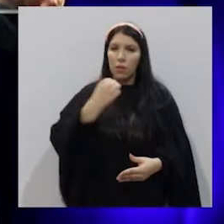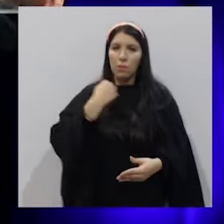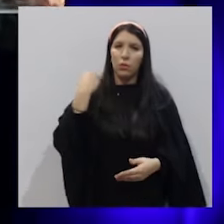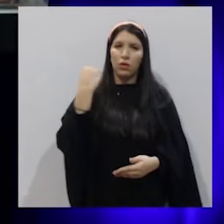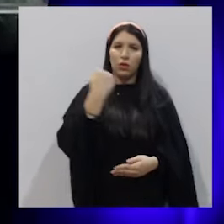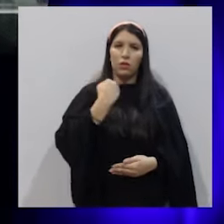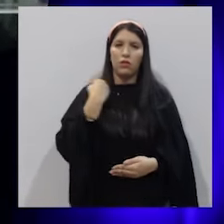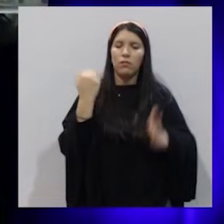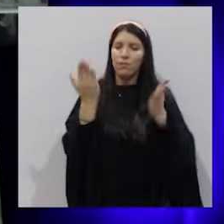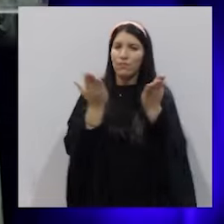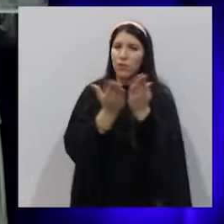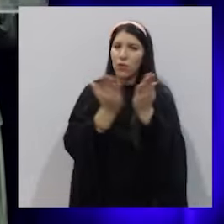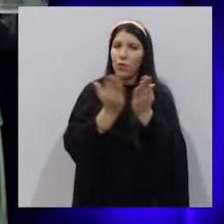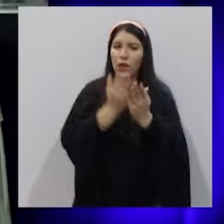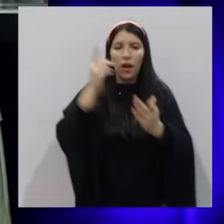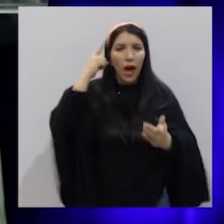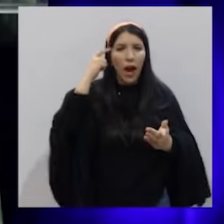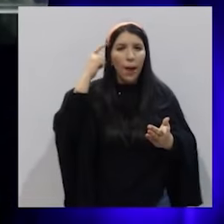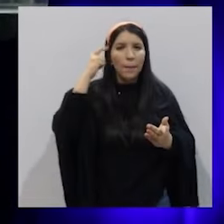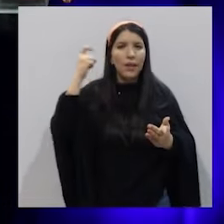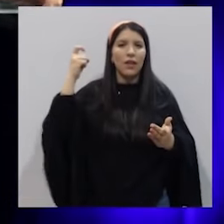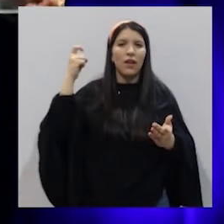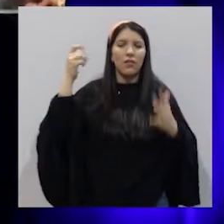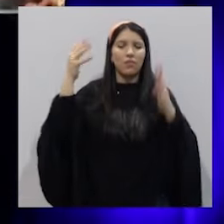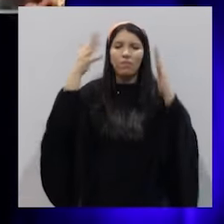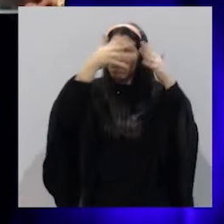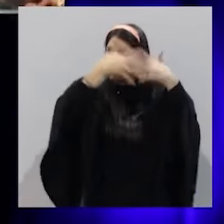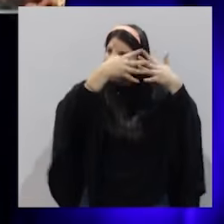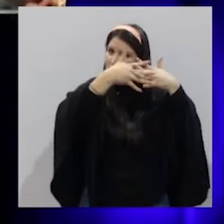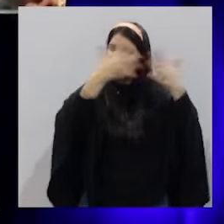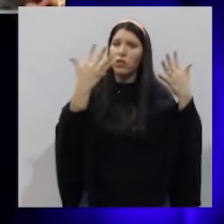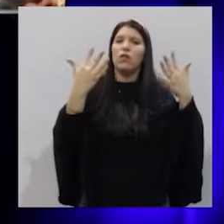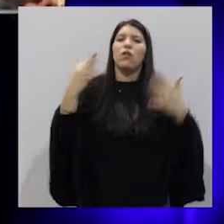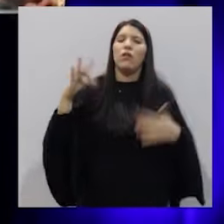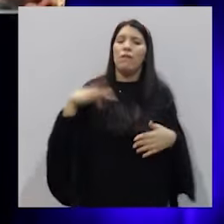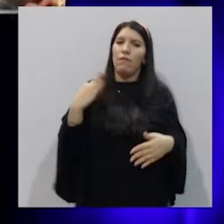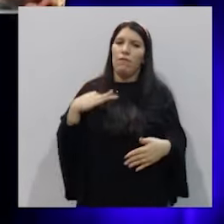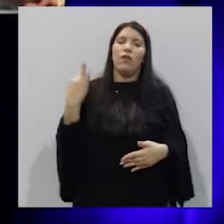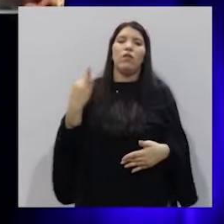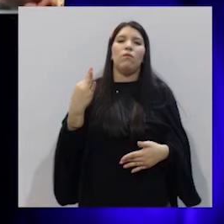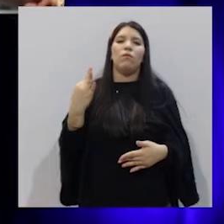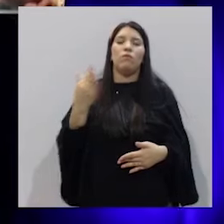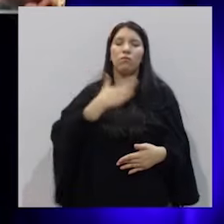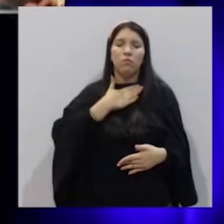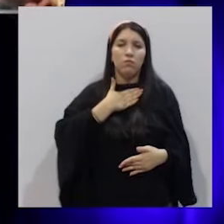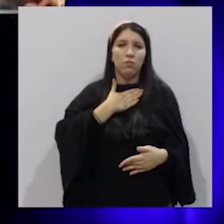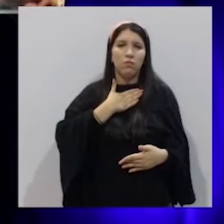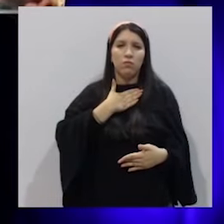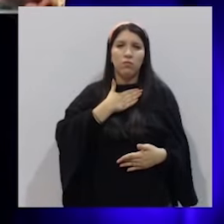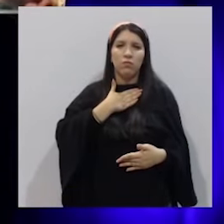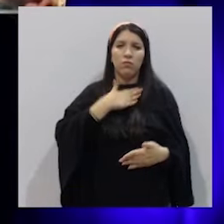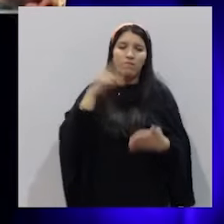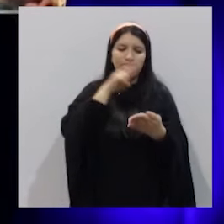sencillas que nuestro hombre interior cuando está fortalecido va a tener capacidad para sobreponerse a todas estas